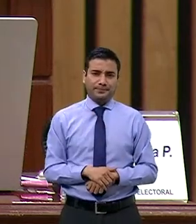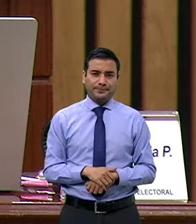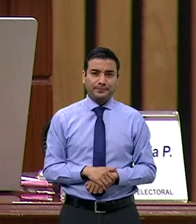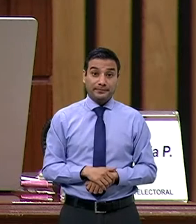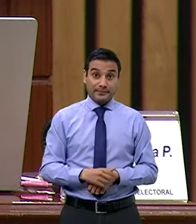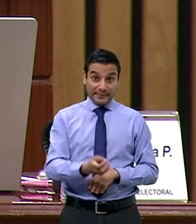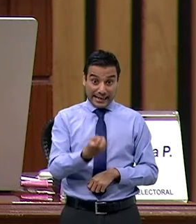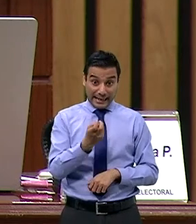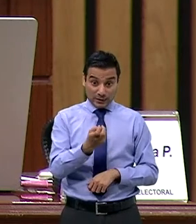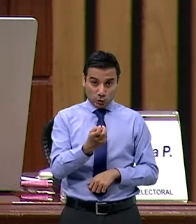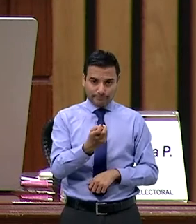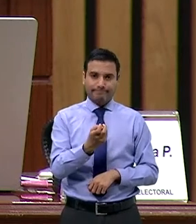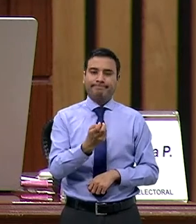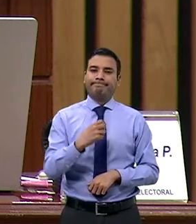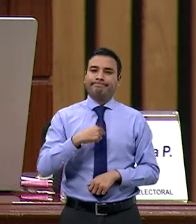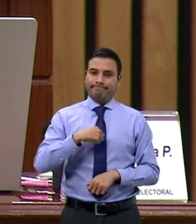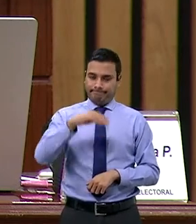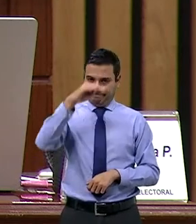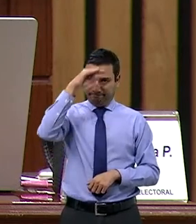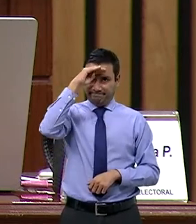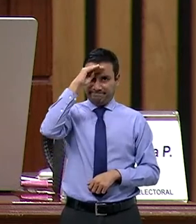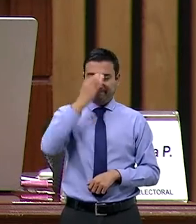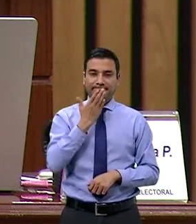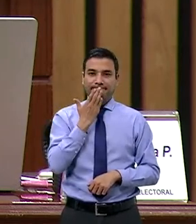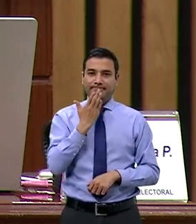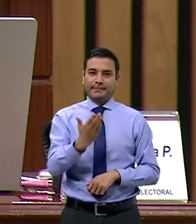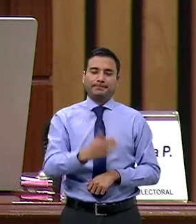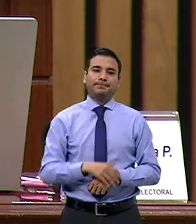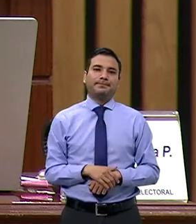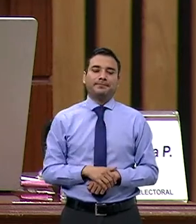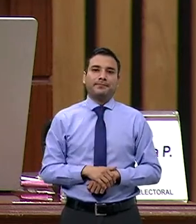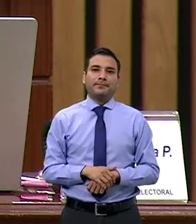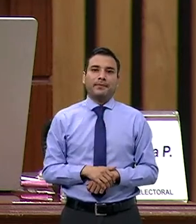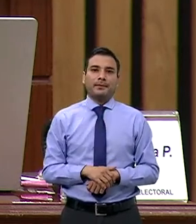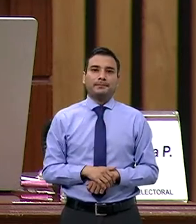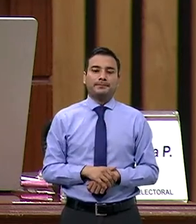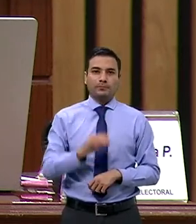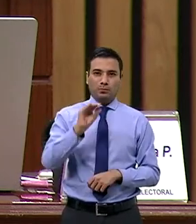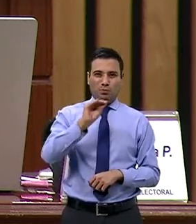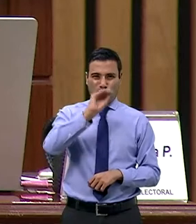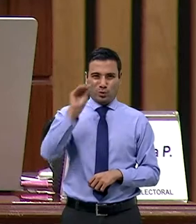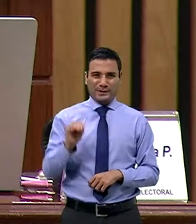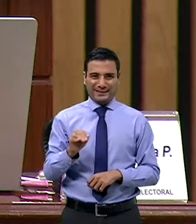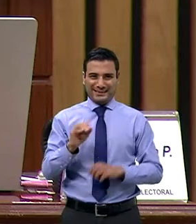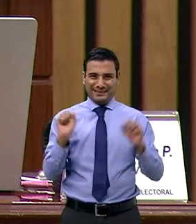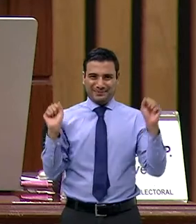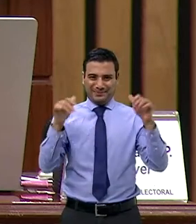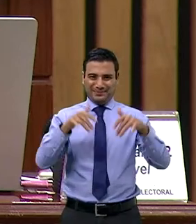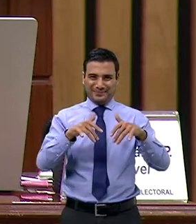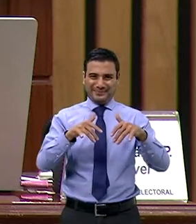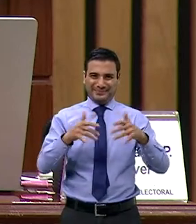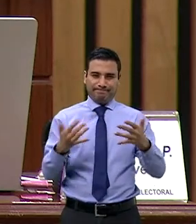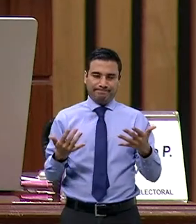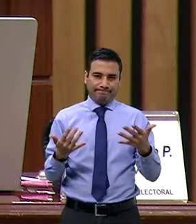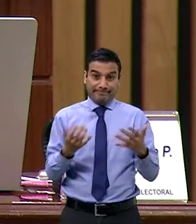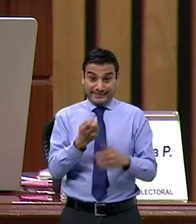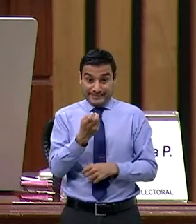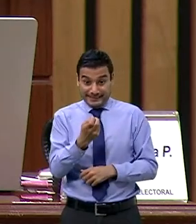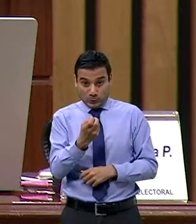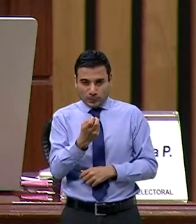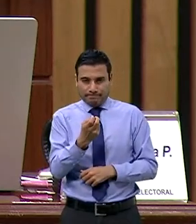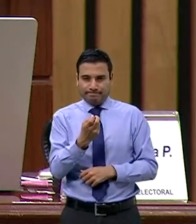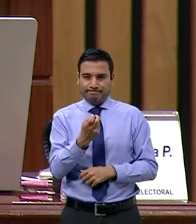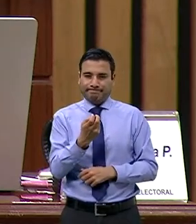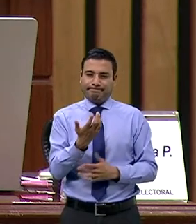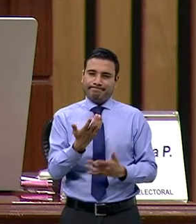esto me parece que es un triunfo en sí mismo si bien el porcentaje de participación ciudadana no permitirá que el resultado sea